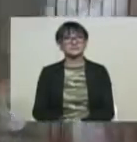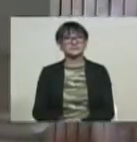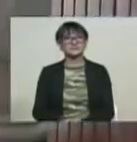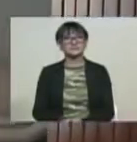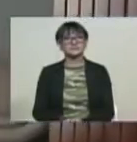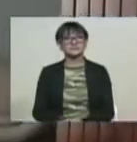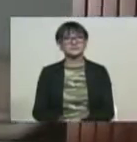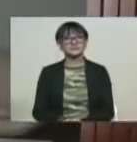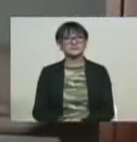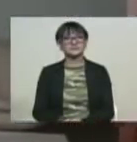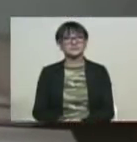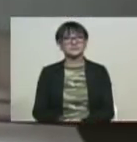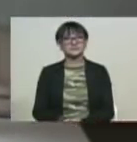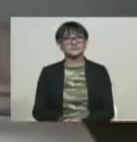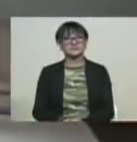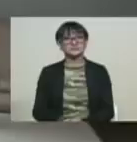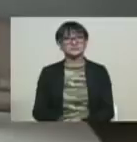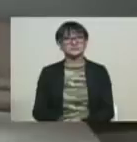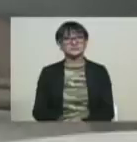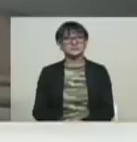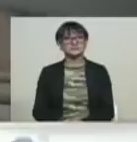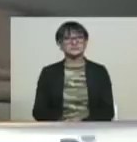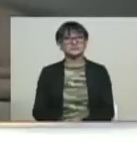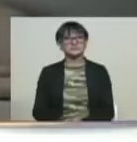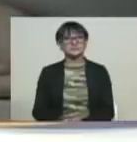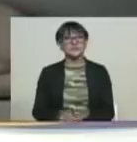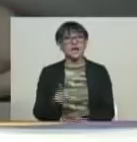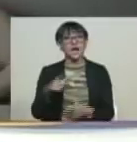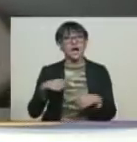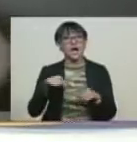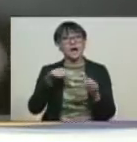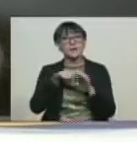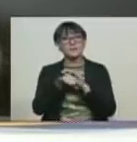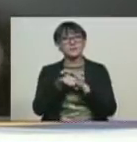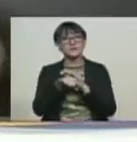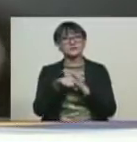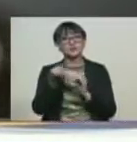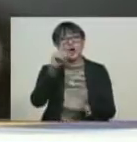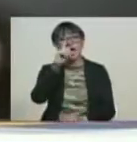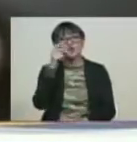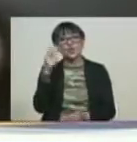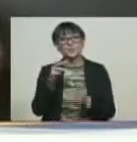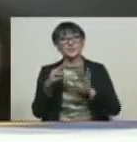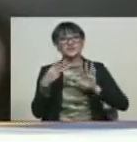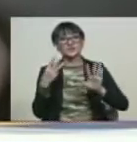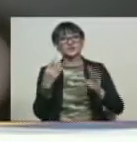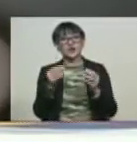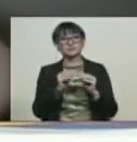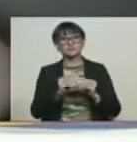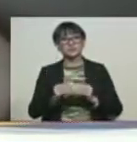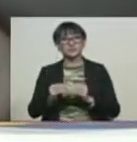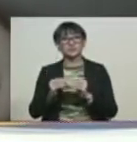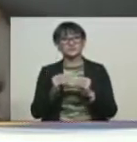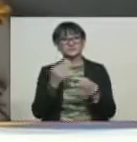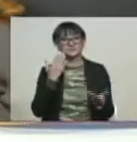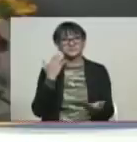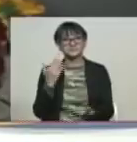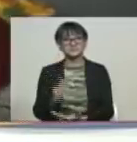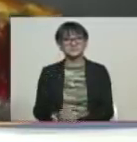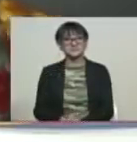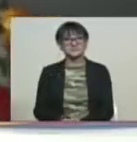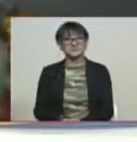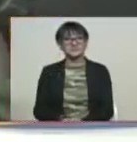Correcto. Sí. Ya está en la habitación año 2018. Exacto. Mantiene el espíritu... Que